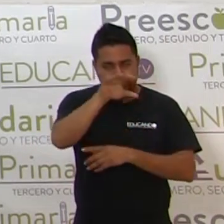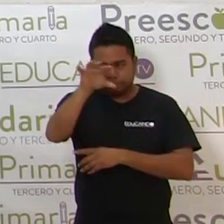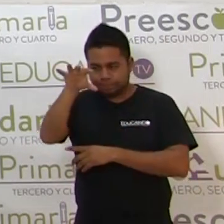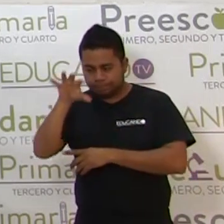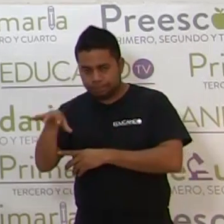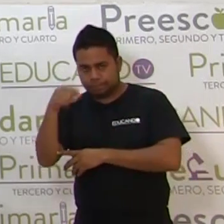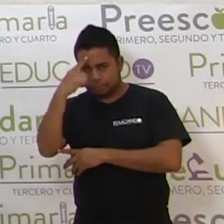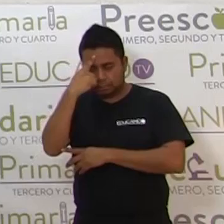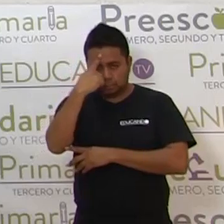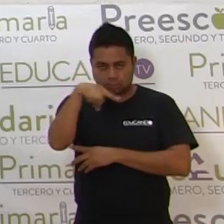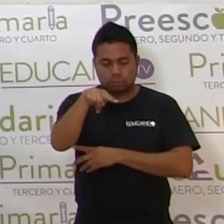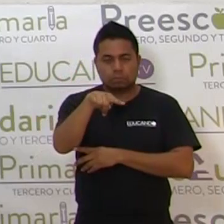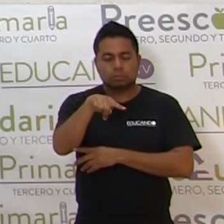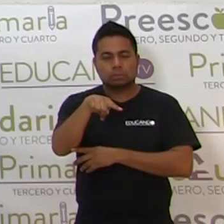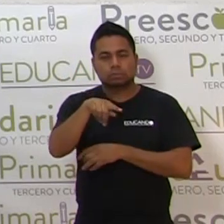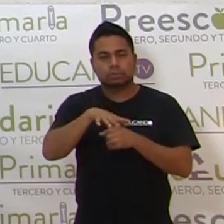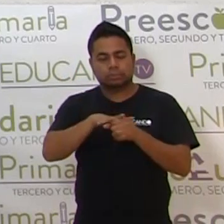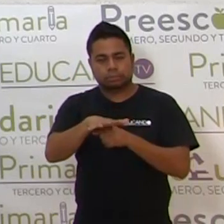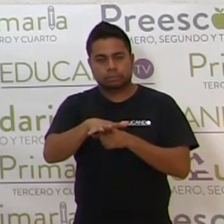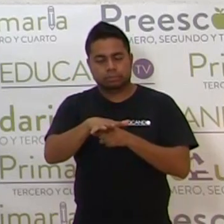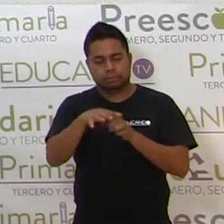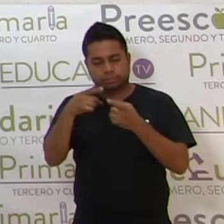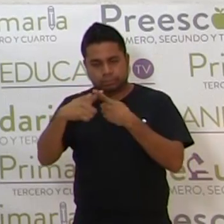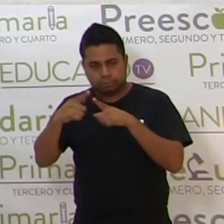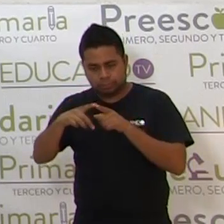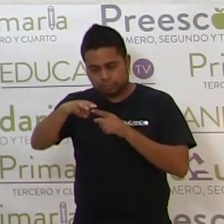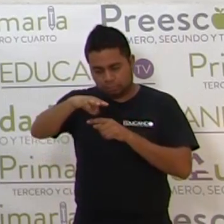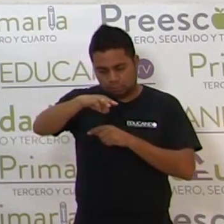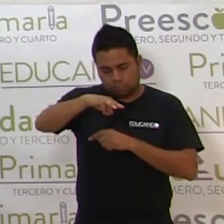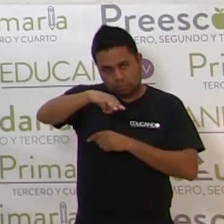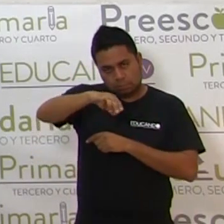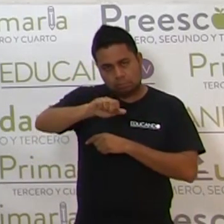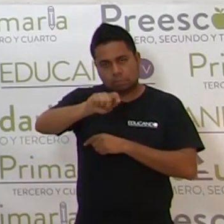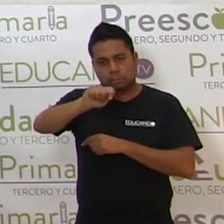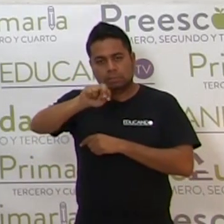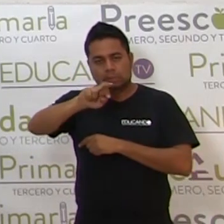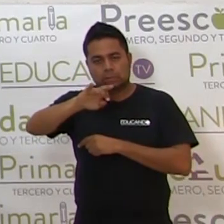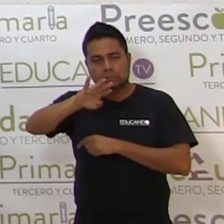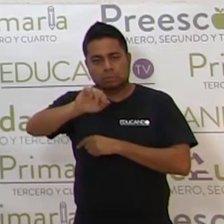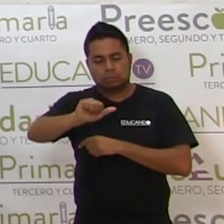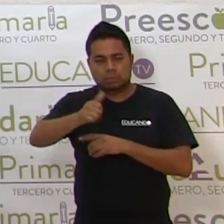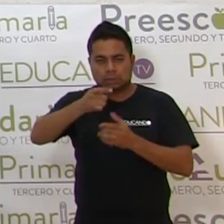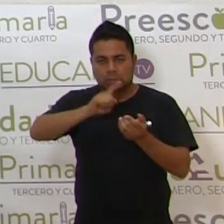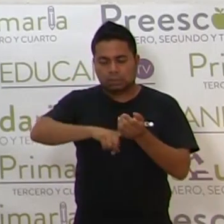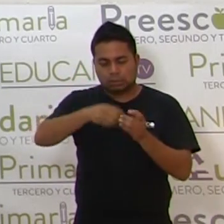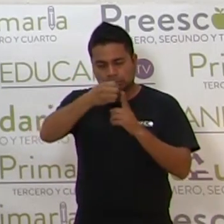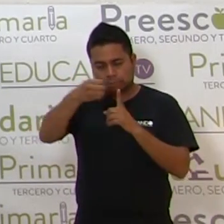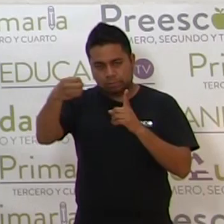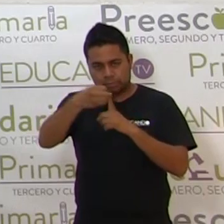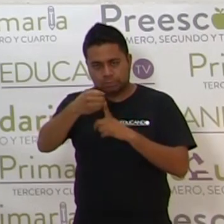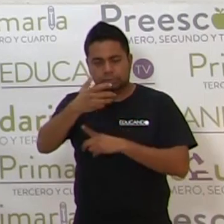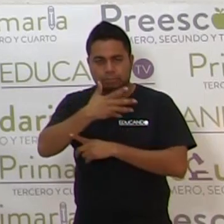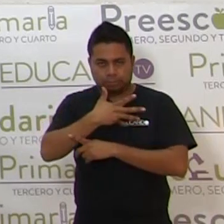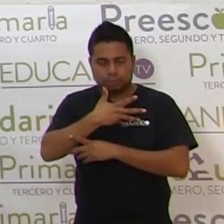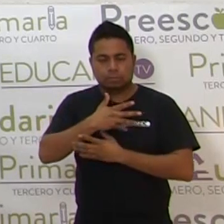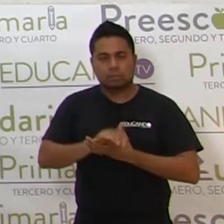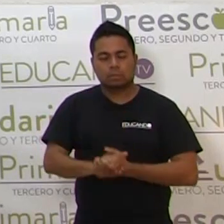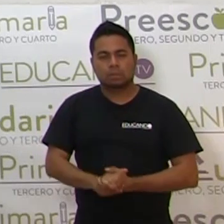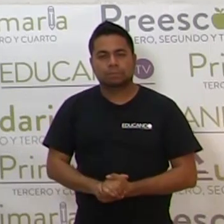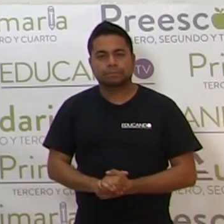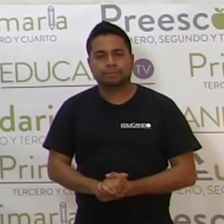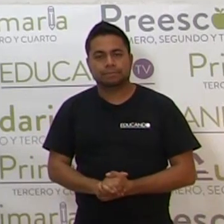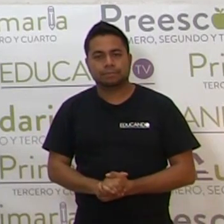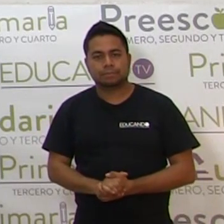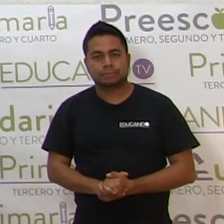de los tipos de métrica que vamos a encontrar en los versos. Vamos a